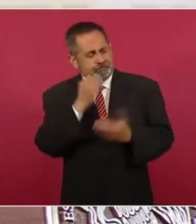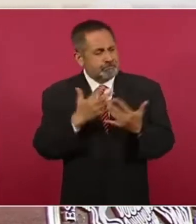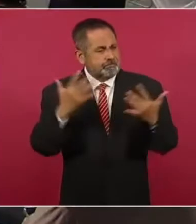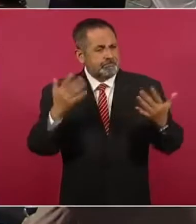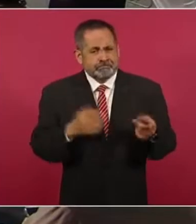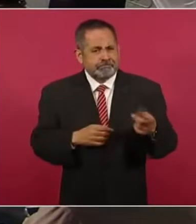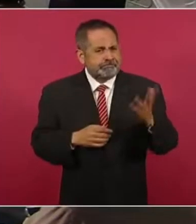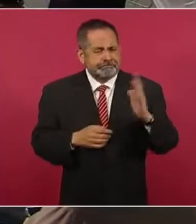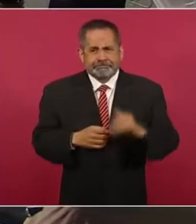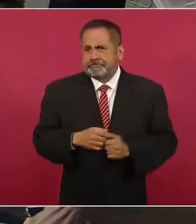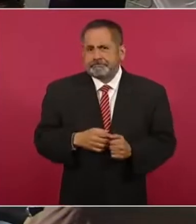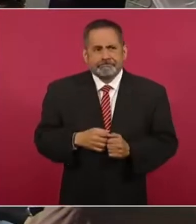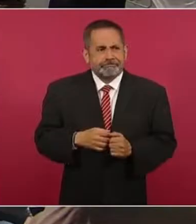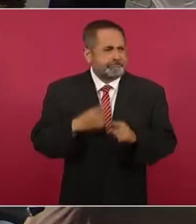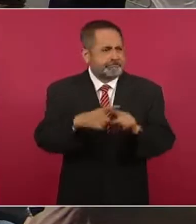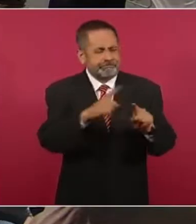de